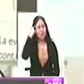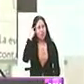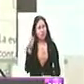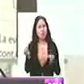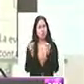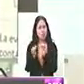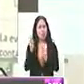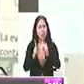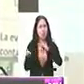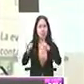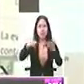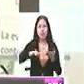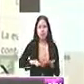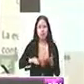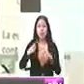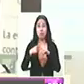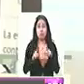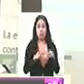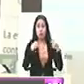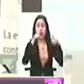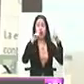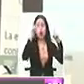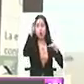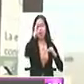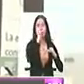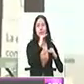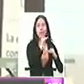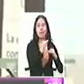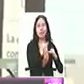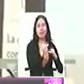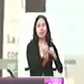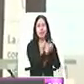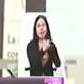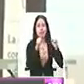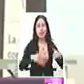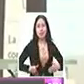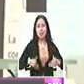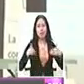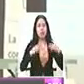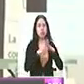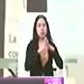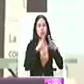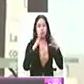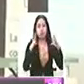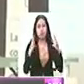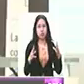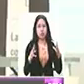inicio, a pesar de todo lo que implica nuestro sistema de salud